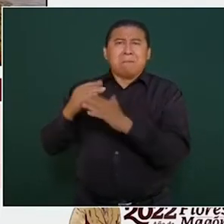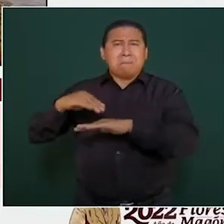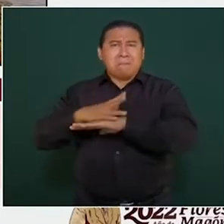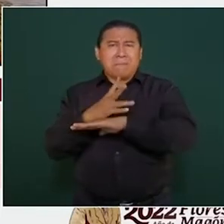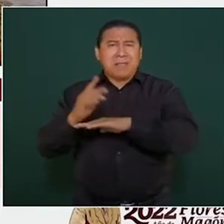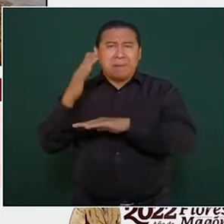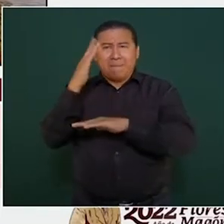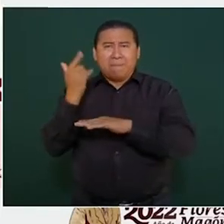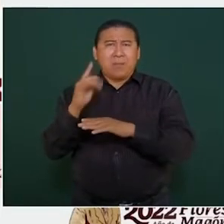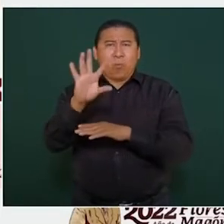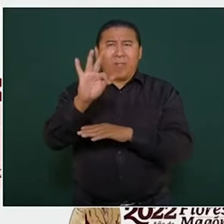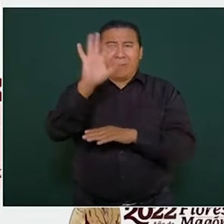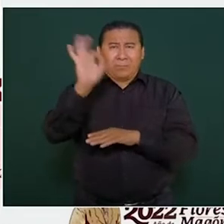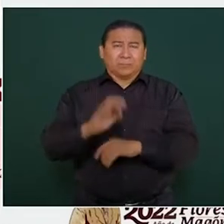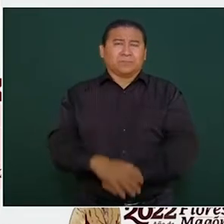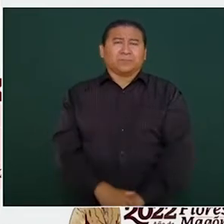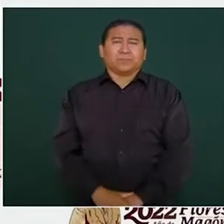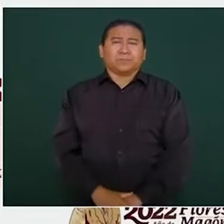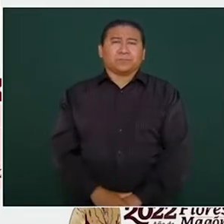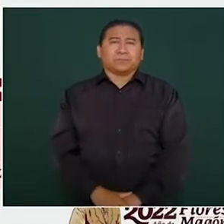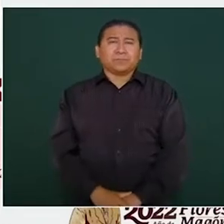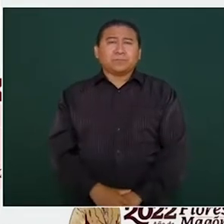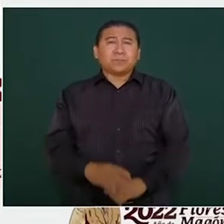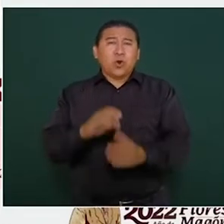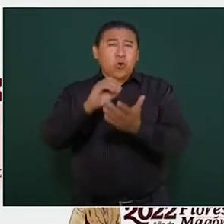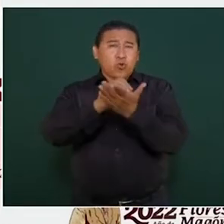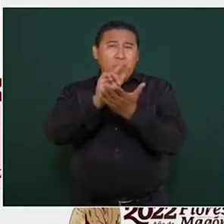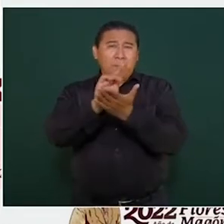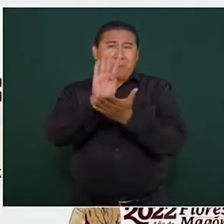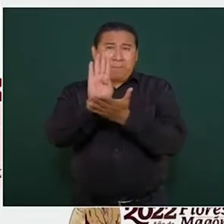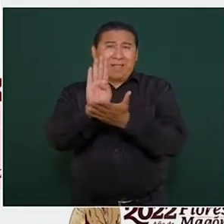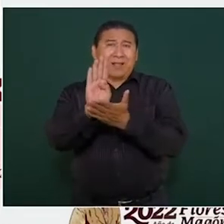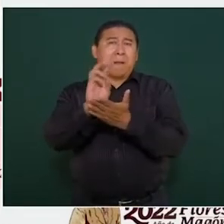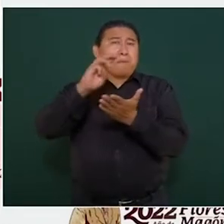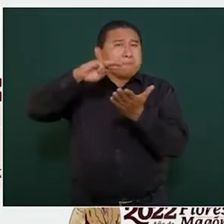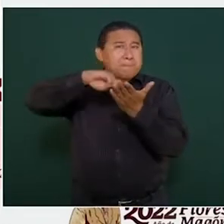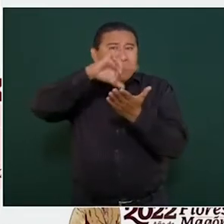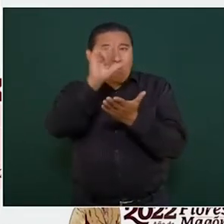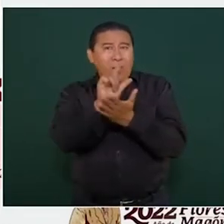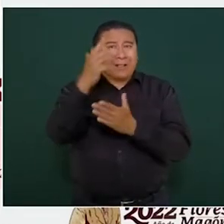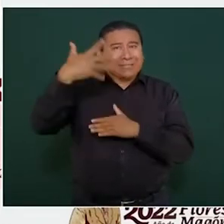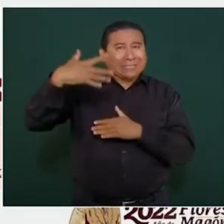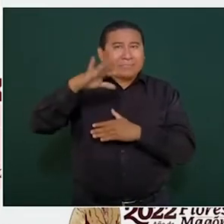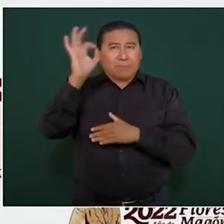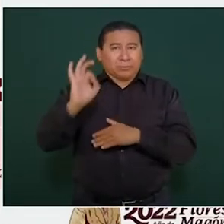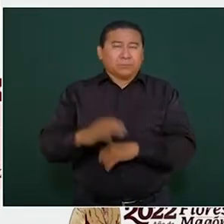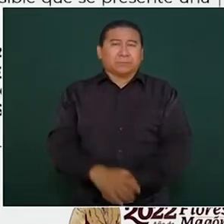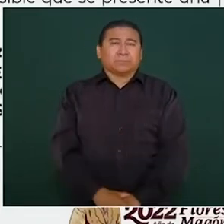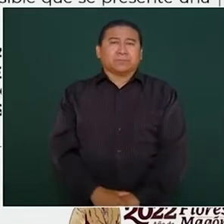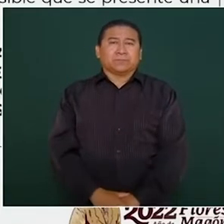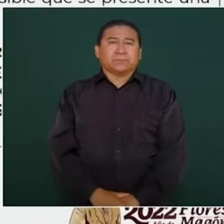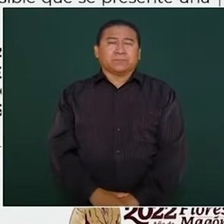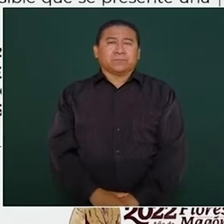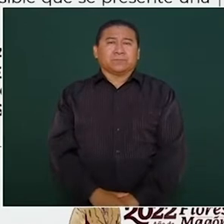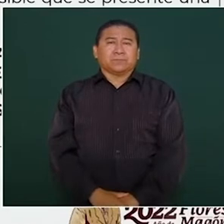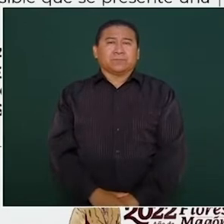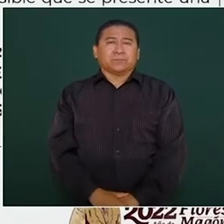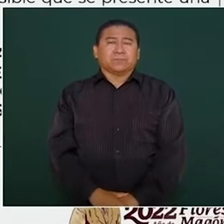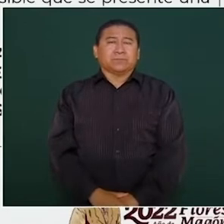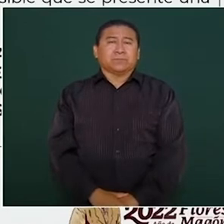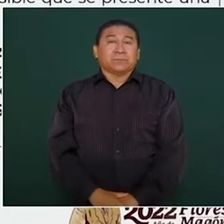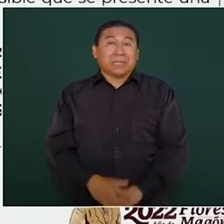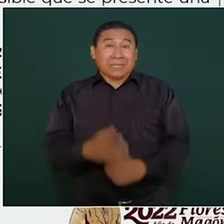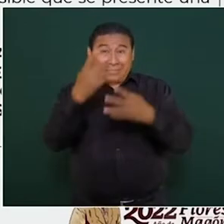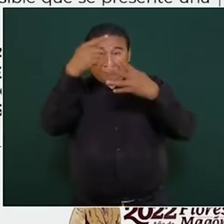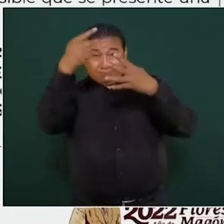ciento la que sigue pero blanco en el majahual un 15% la que sigue y